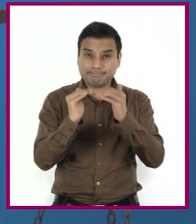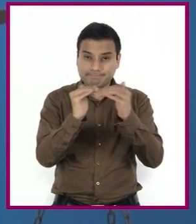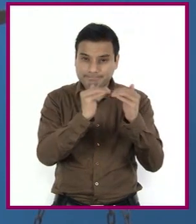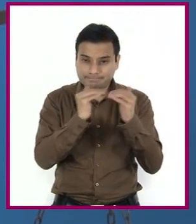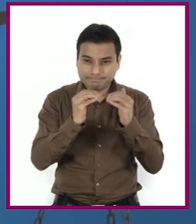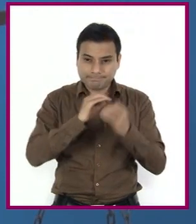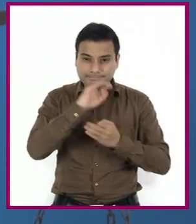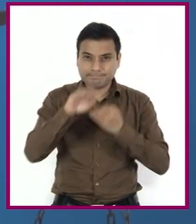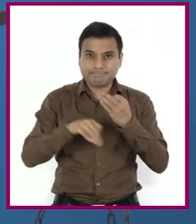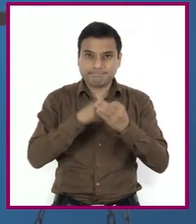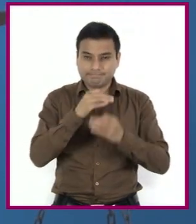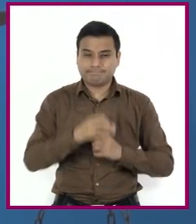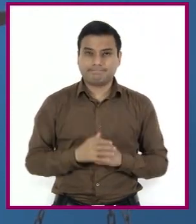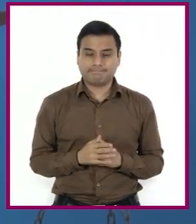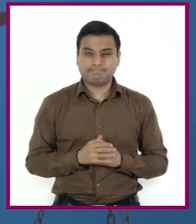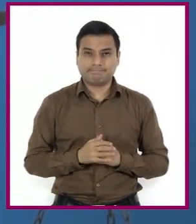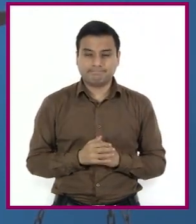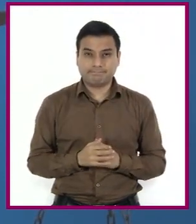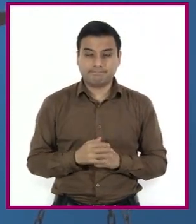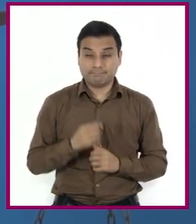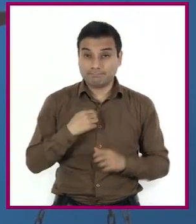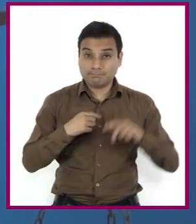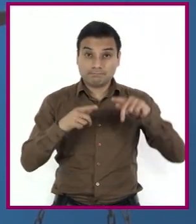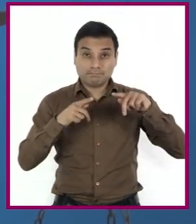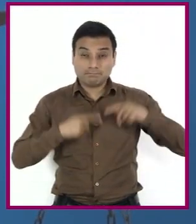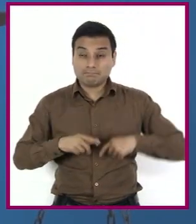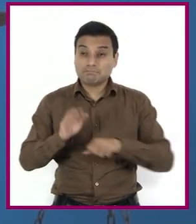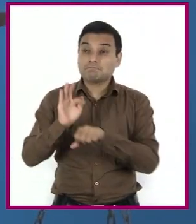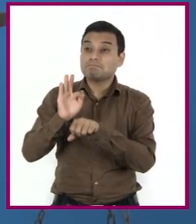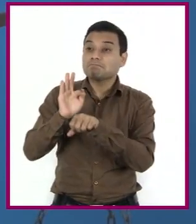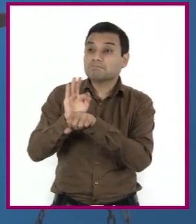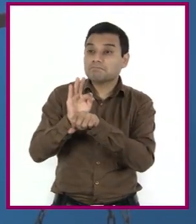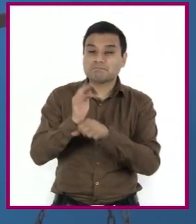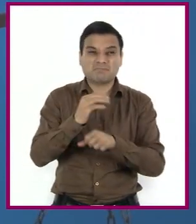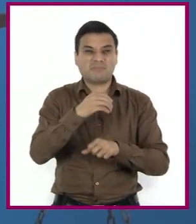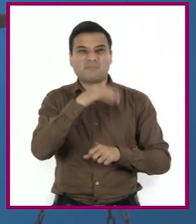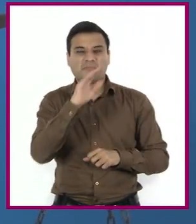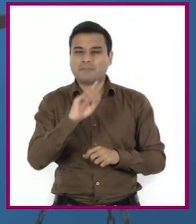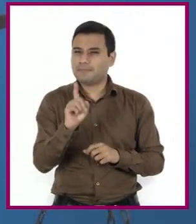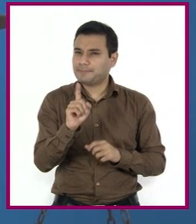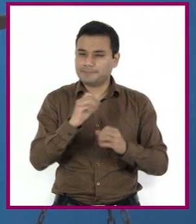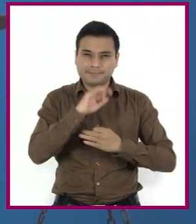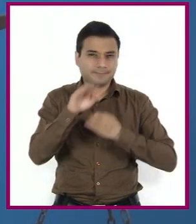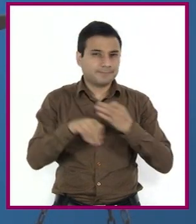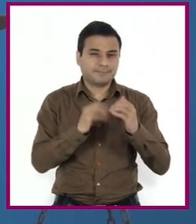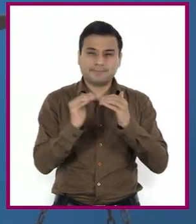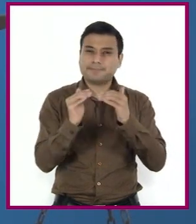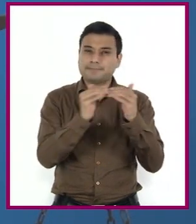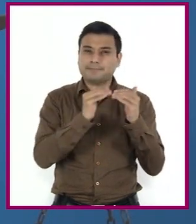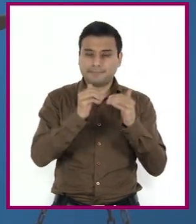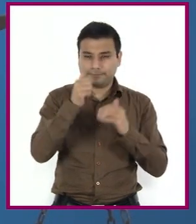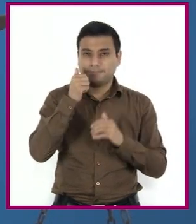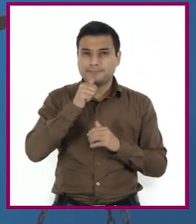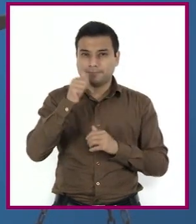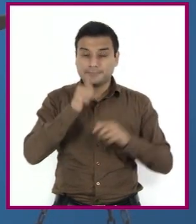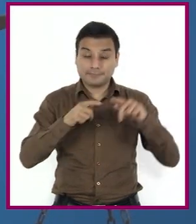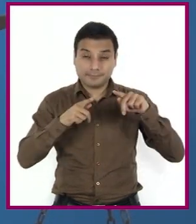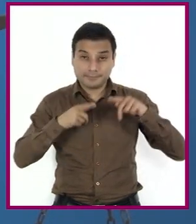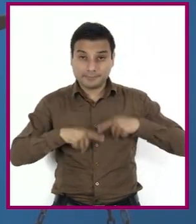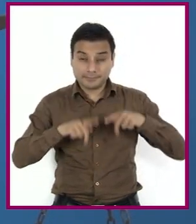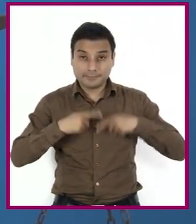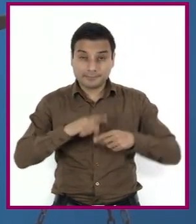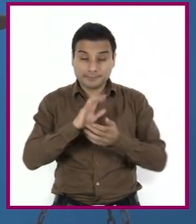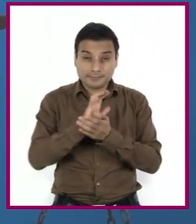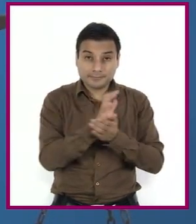de manera neutral, justa y equitativa, sin conceder privilegios indebidos ni discriminar a persona alguna.